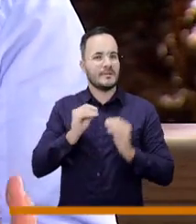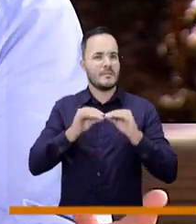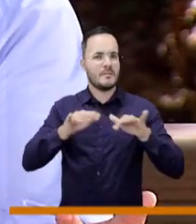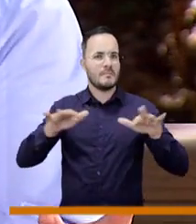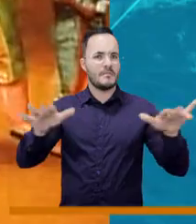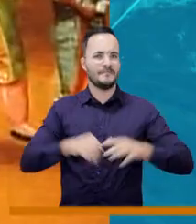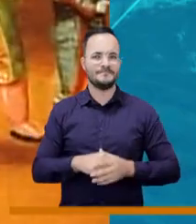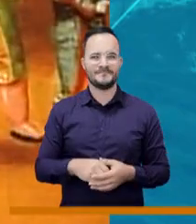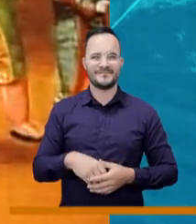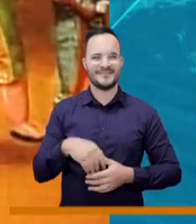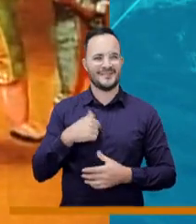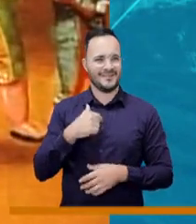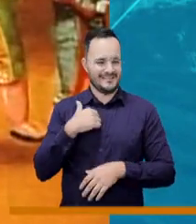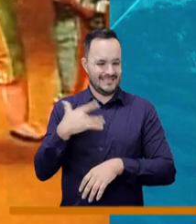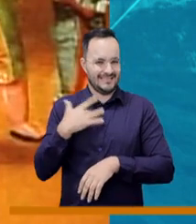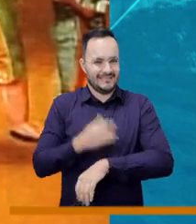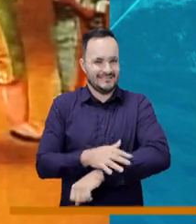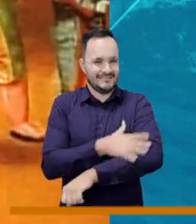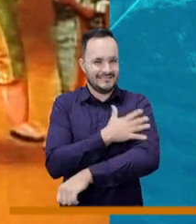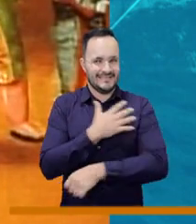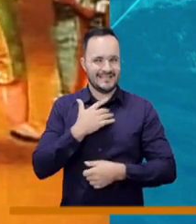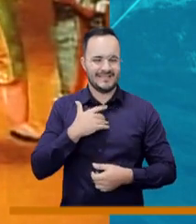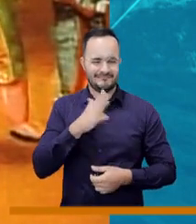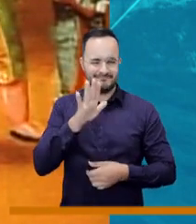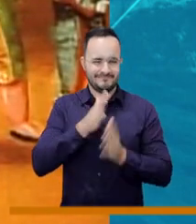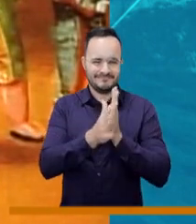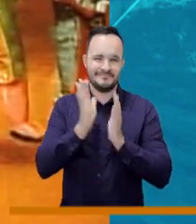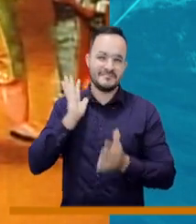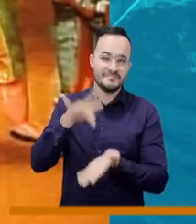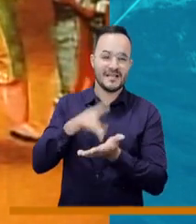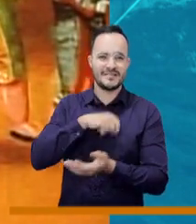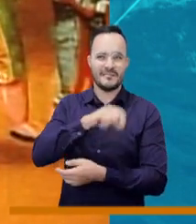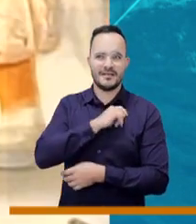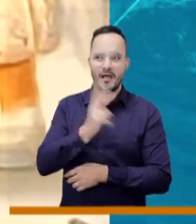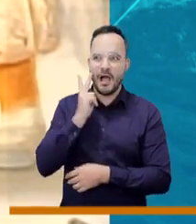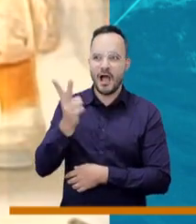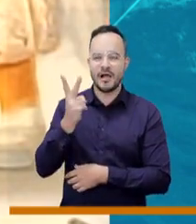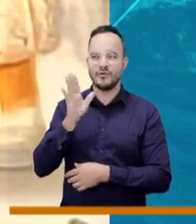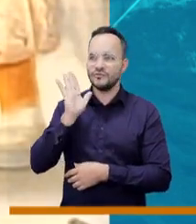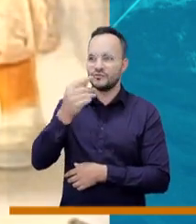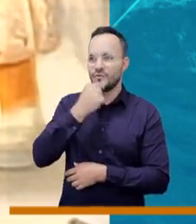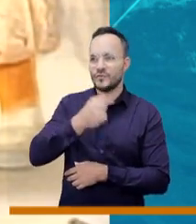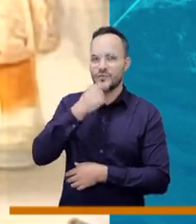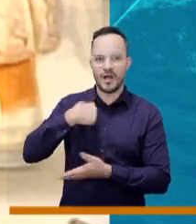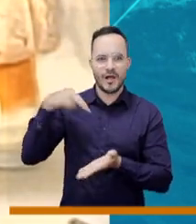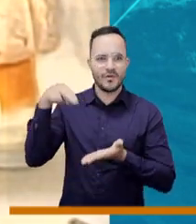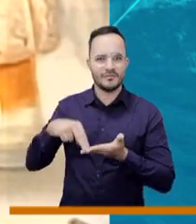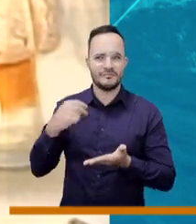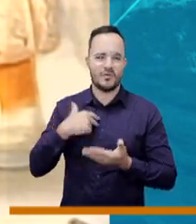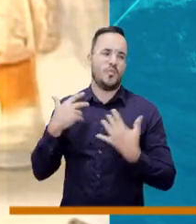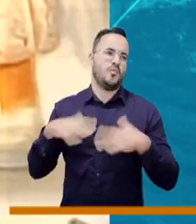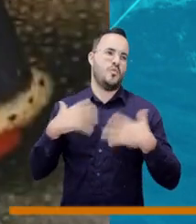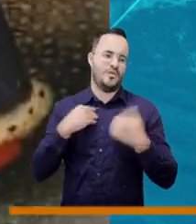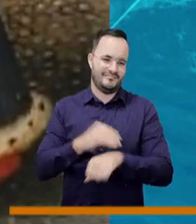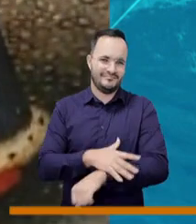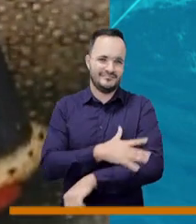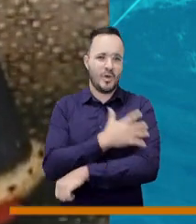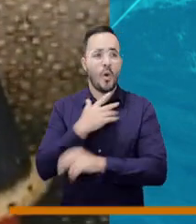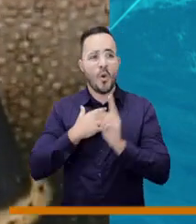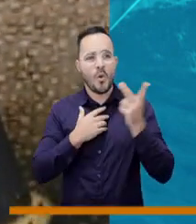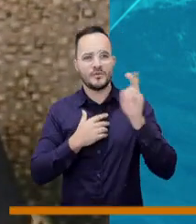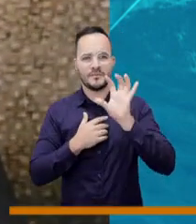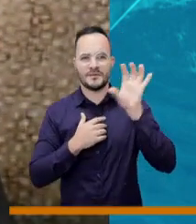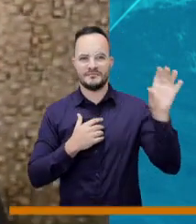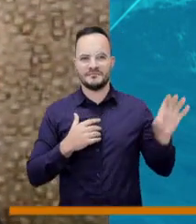encontrarse obras de Fernando Botero en España, en otros países, donde